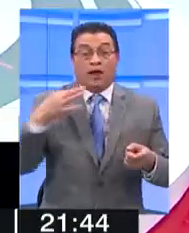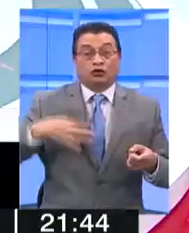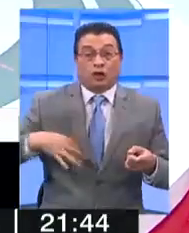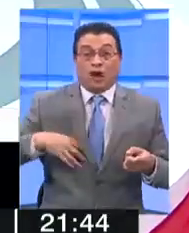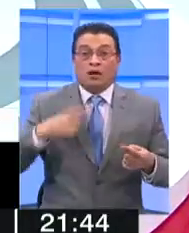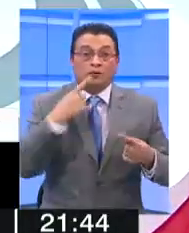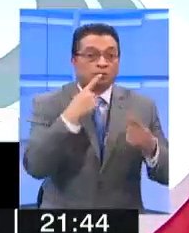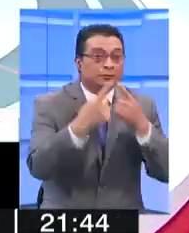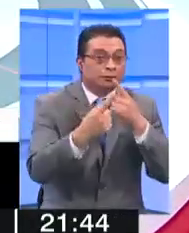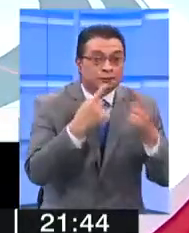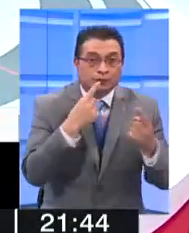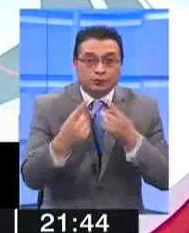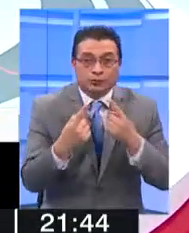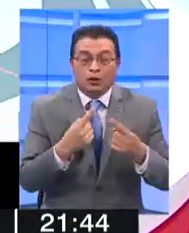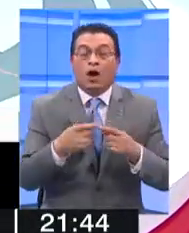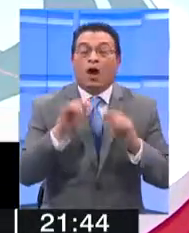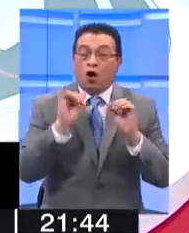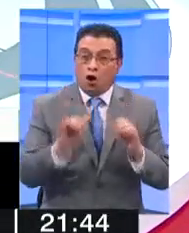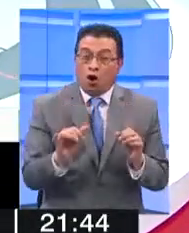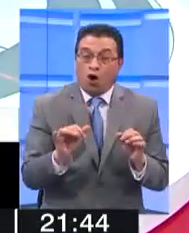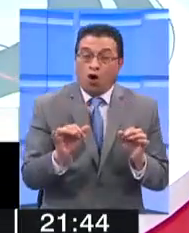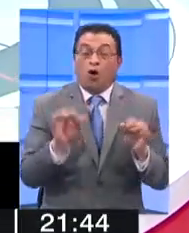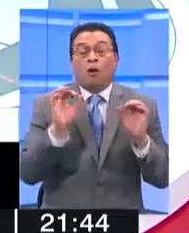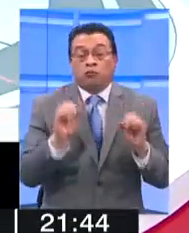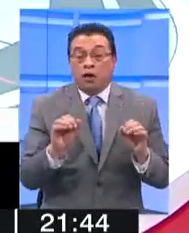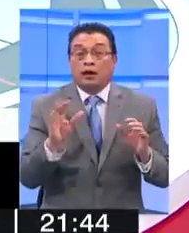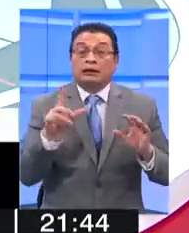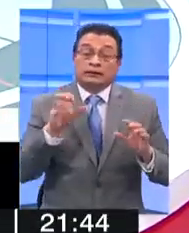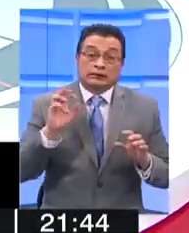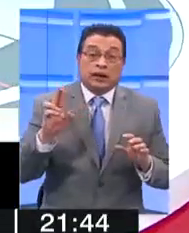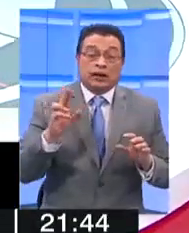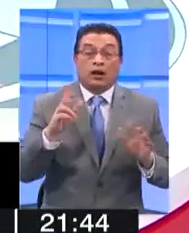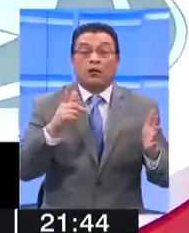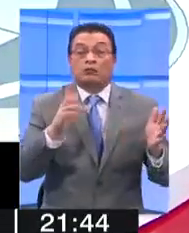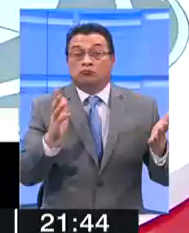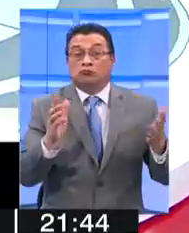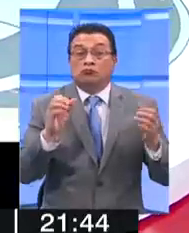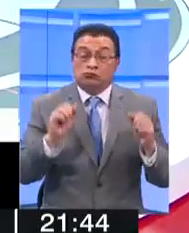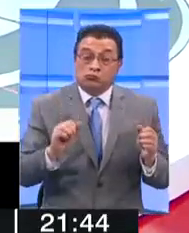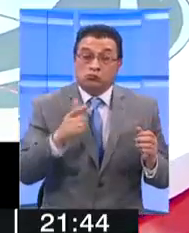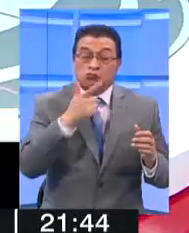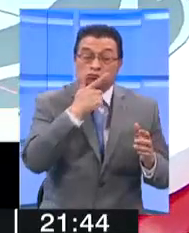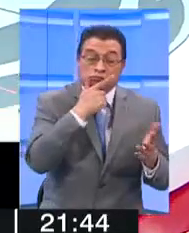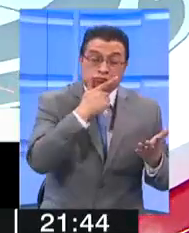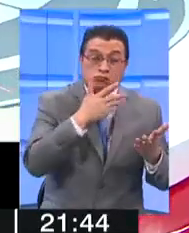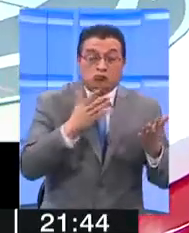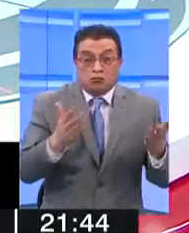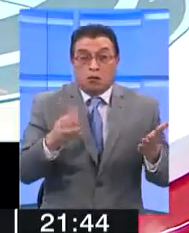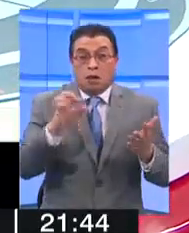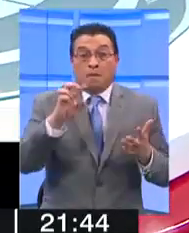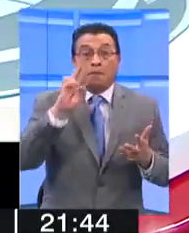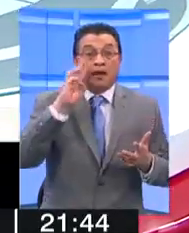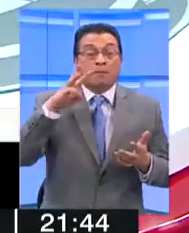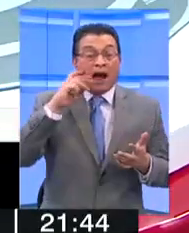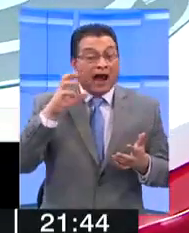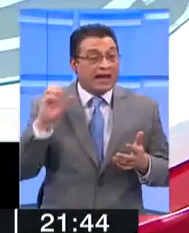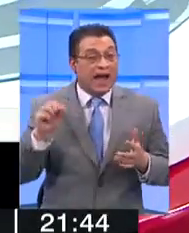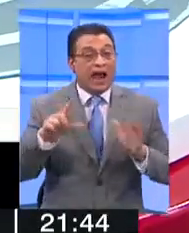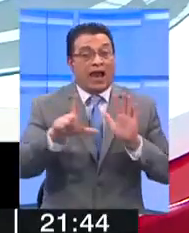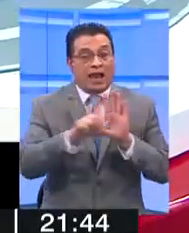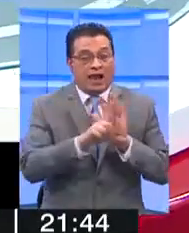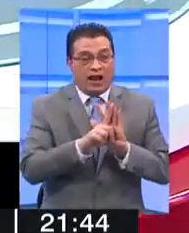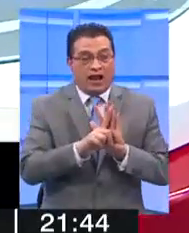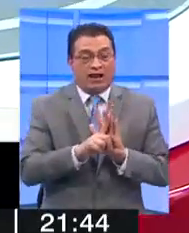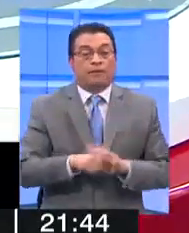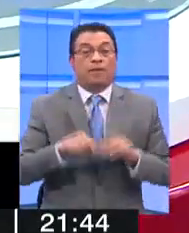ciudadana, o podría ser, en el mejor de los casos, pero insisto, yo no subiría la apuesta, en una primaria legal. Ahora, si no tienen